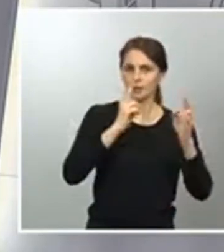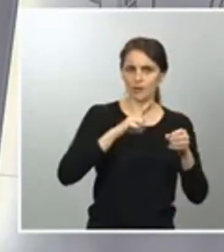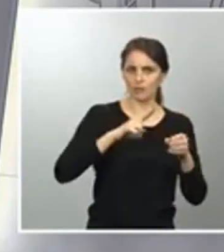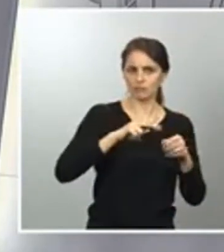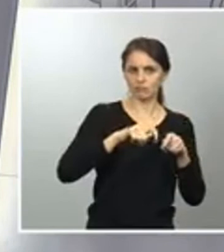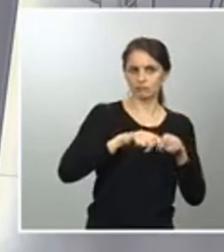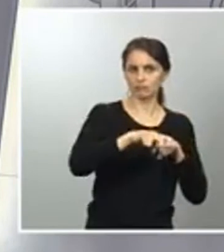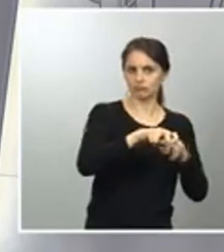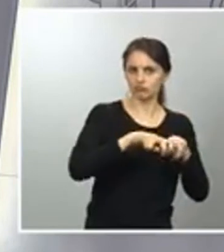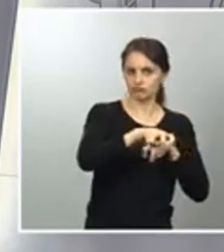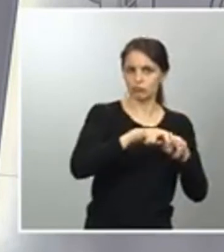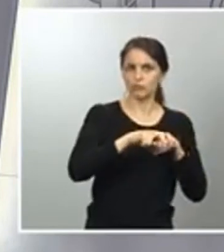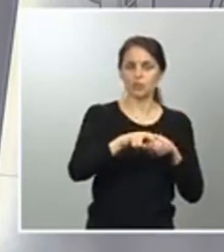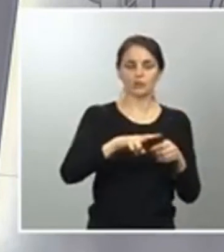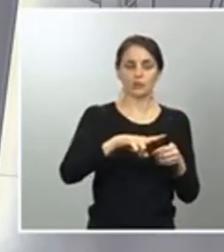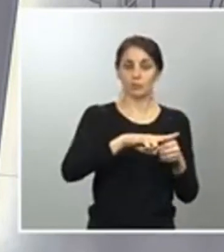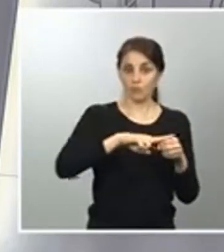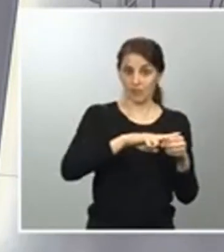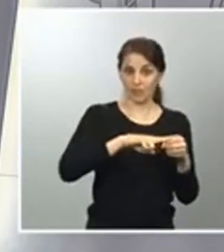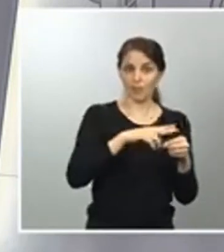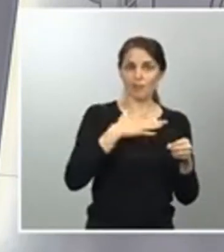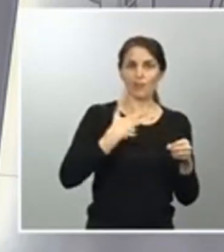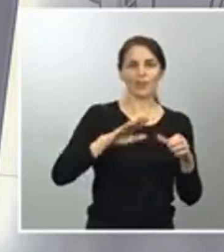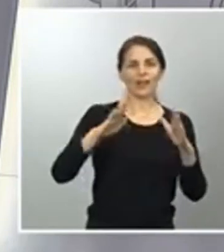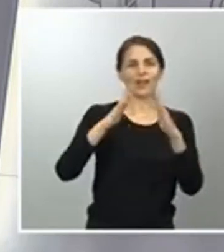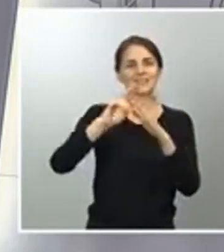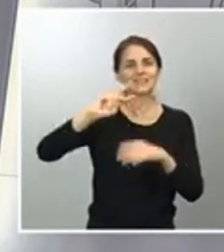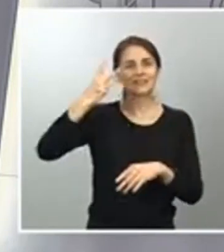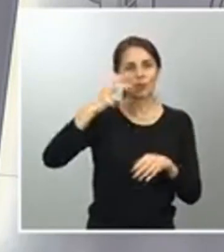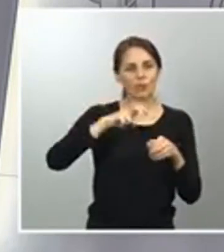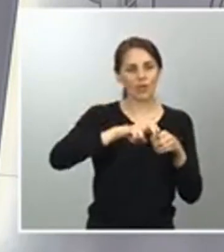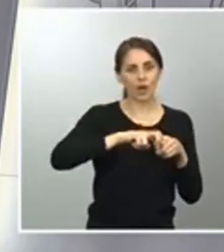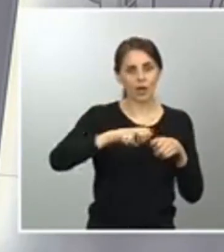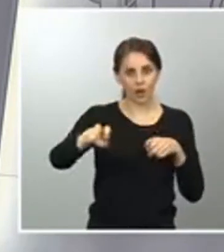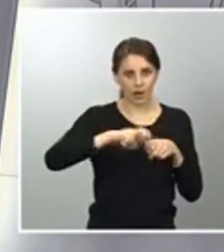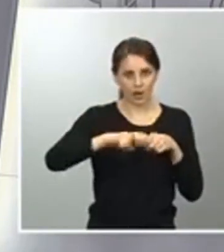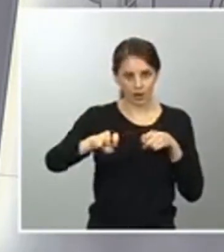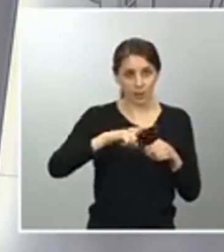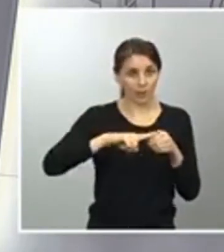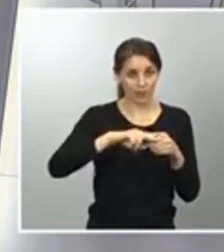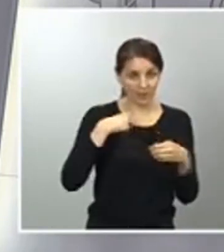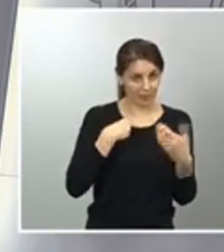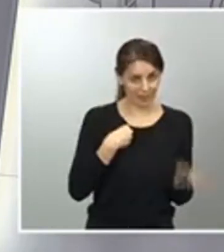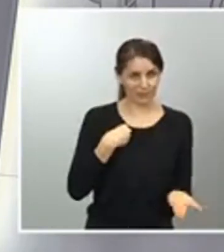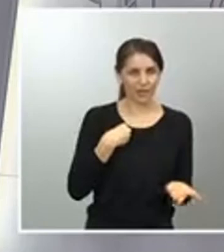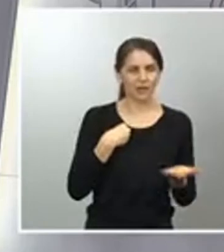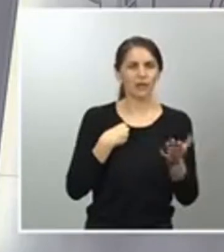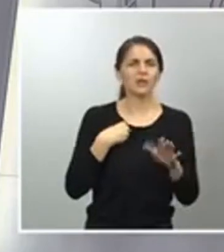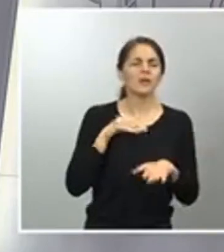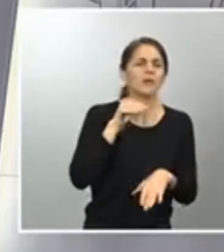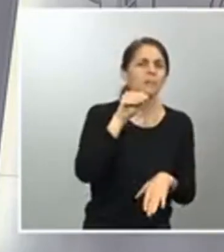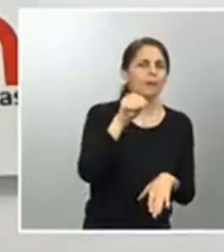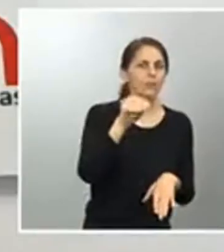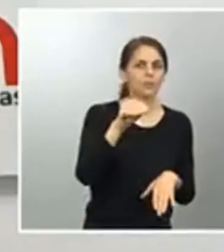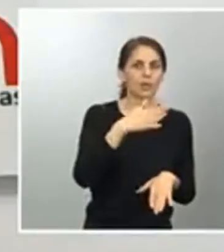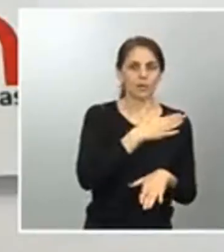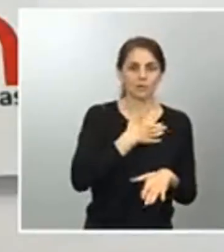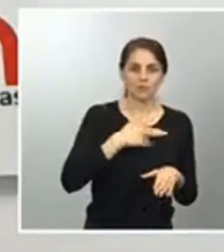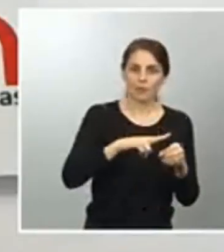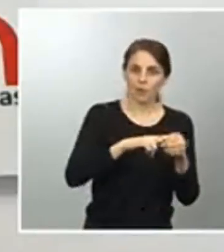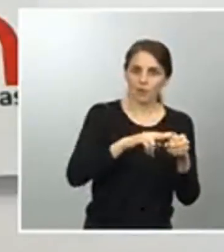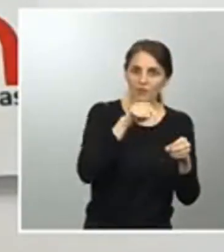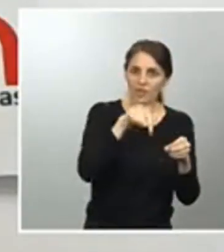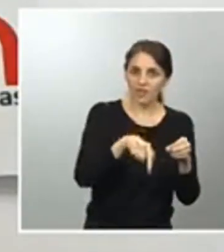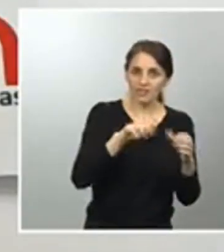segunda residencia si es dentro de una provincia, ¿significa que dentro de esa provincia acaba el confinamiento? ¿Puede haber movimientos,